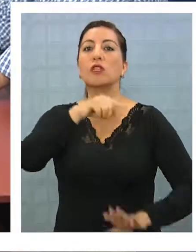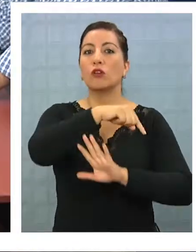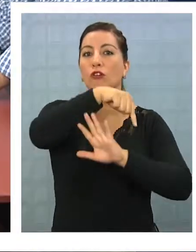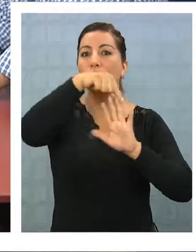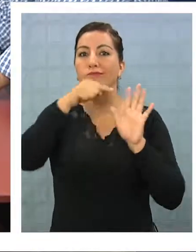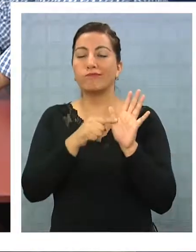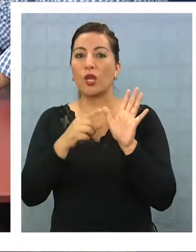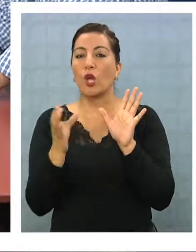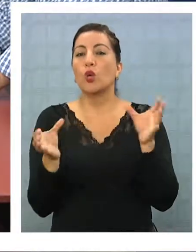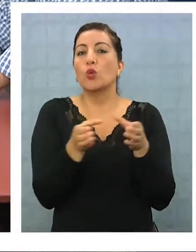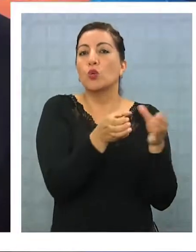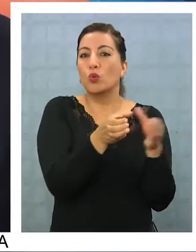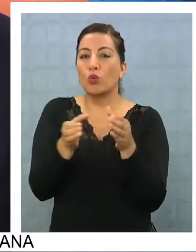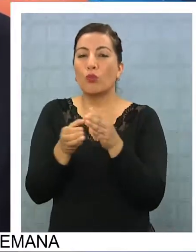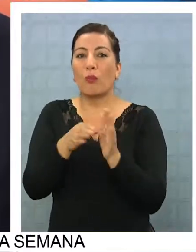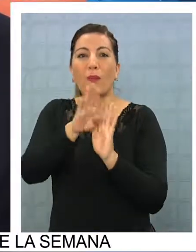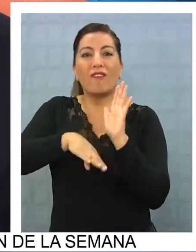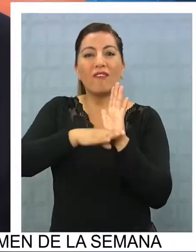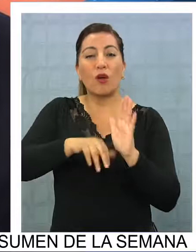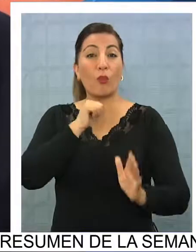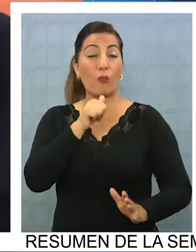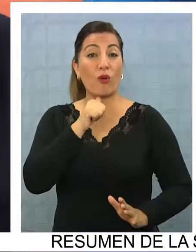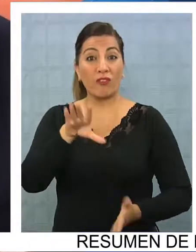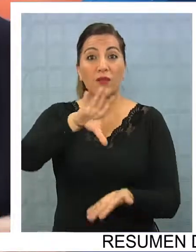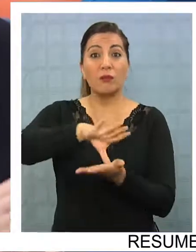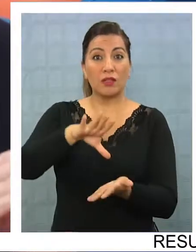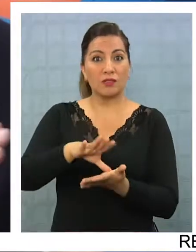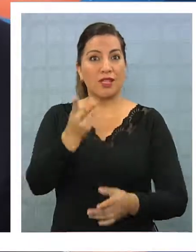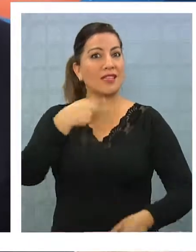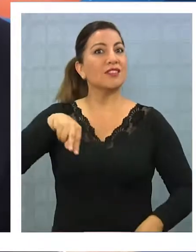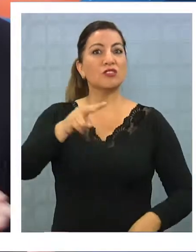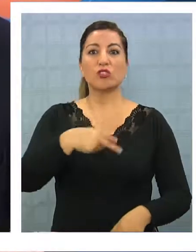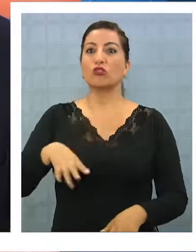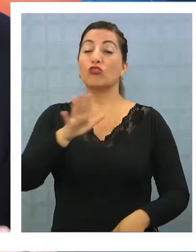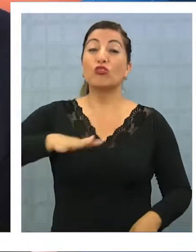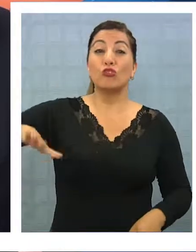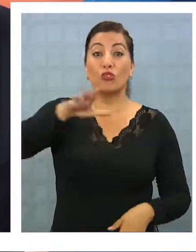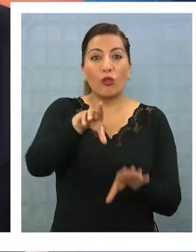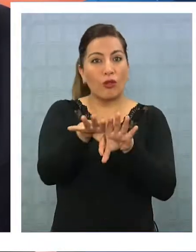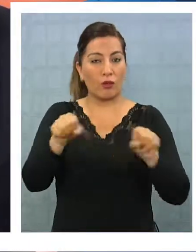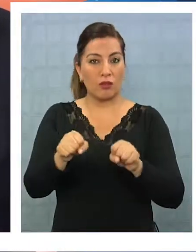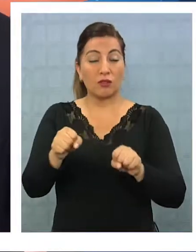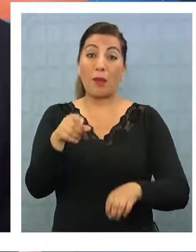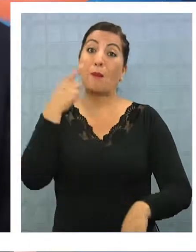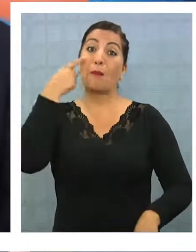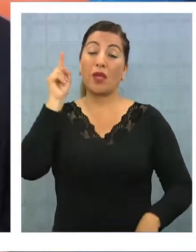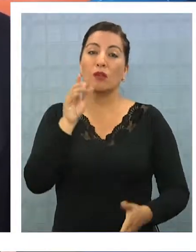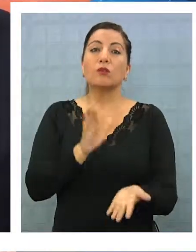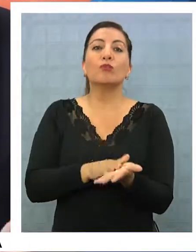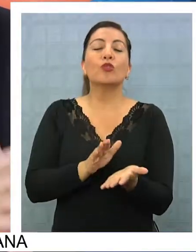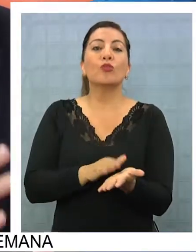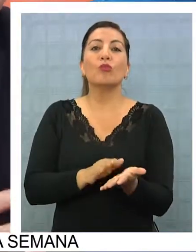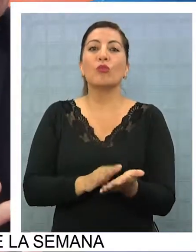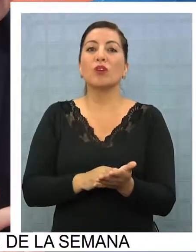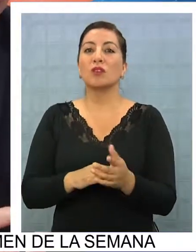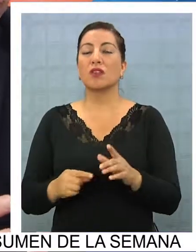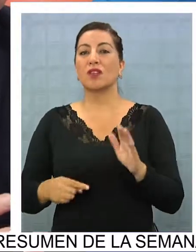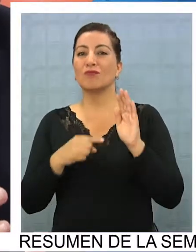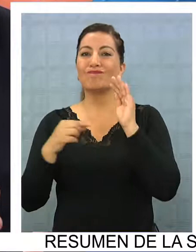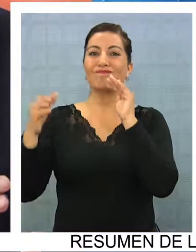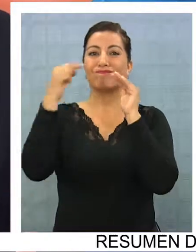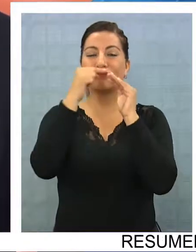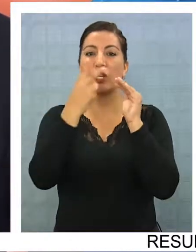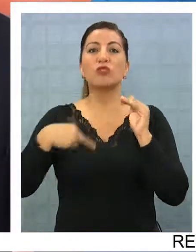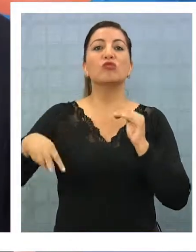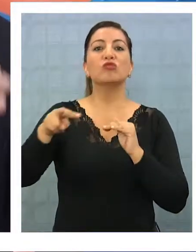primeros deciles de menores recursos del país, habría tenido completo acuerdo. Sin embargo, se propuso una meta completamente inviable, que